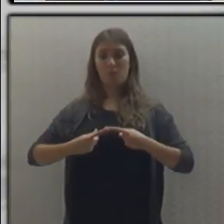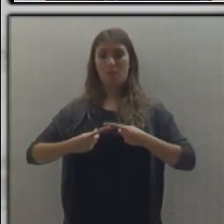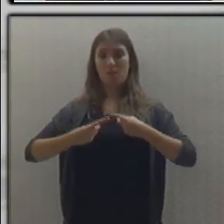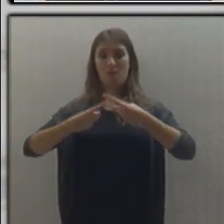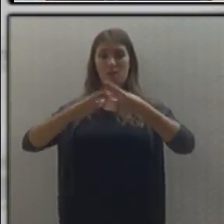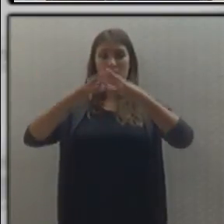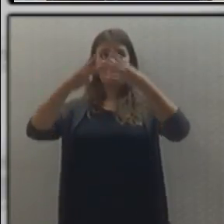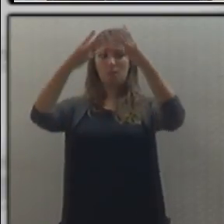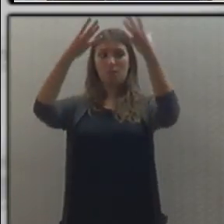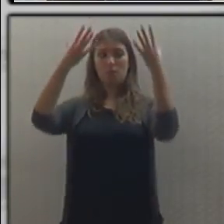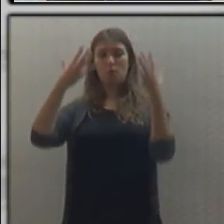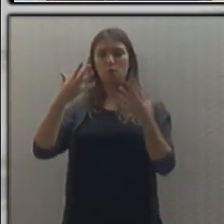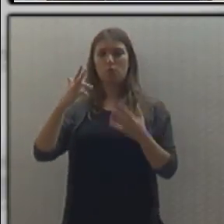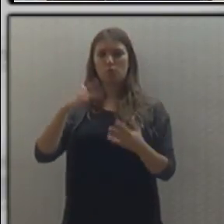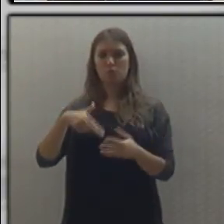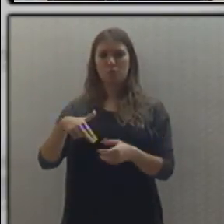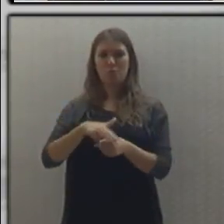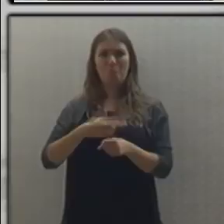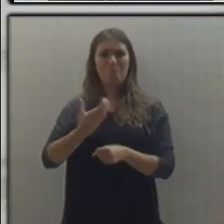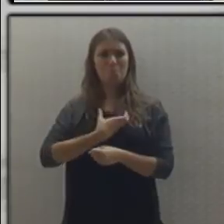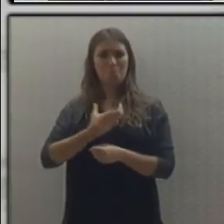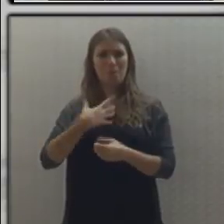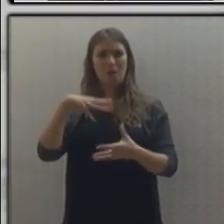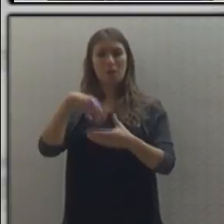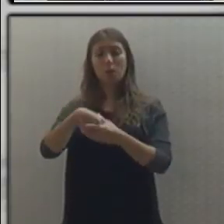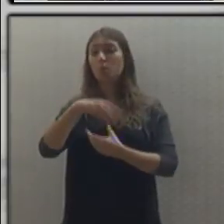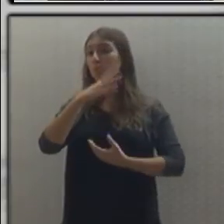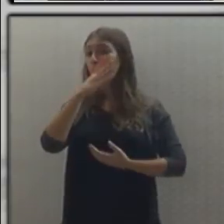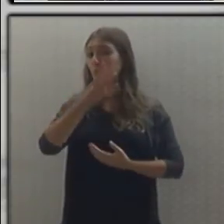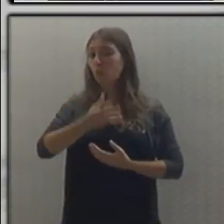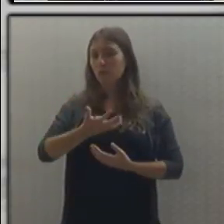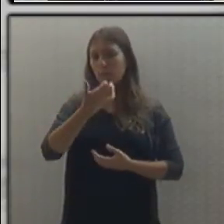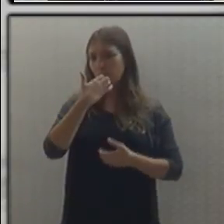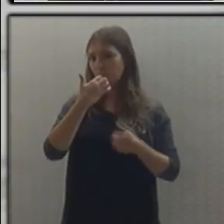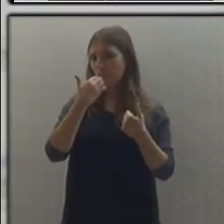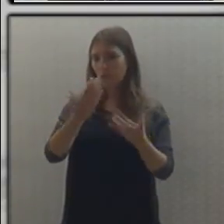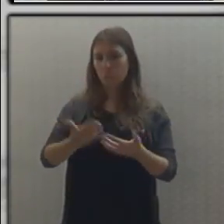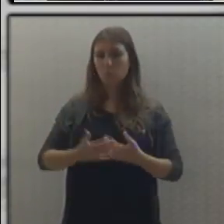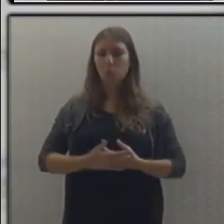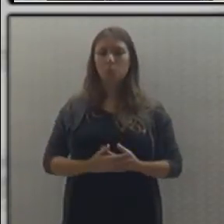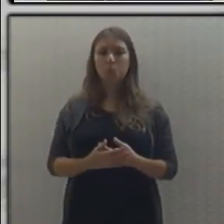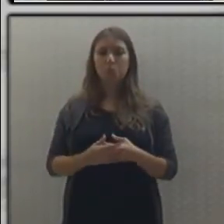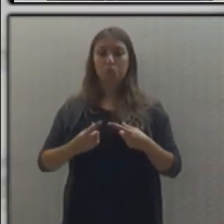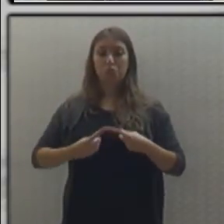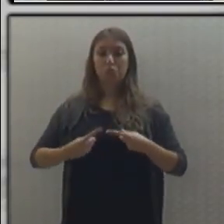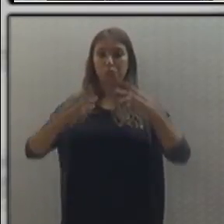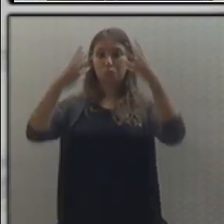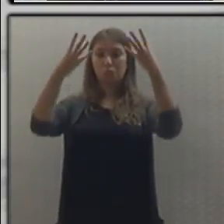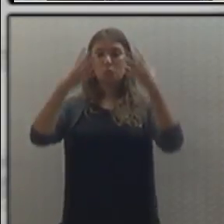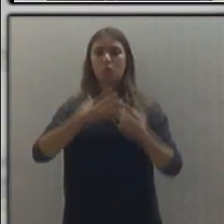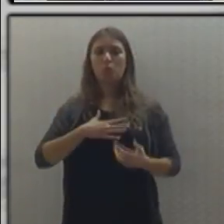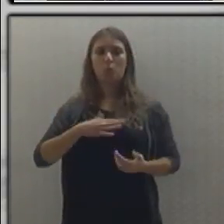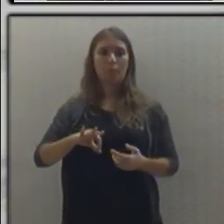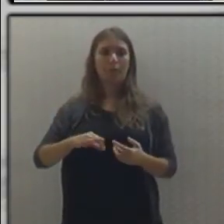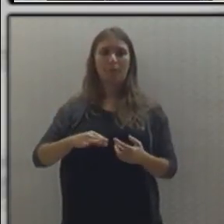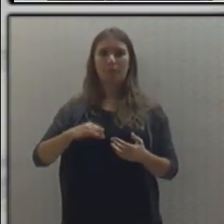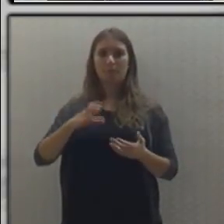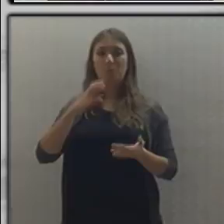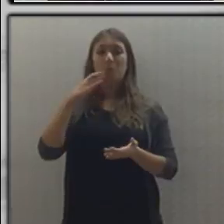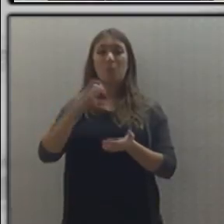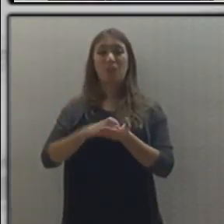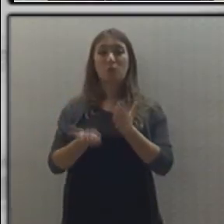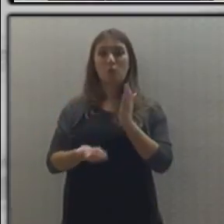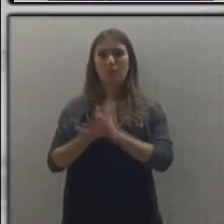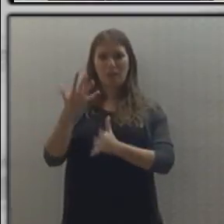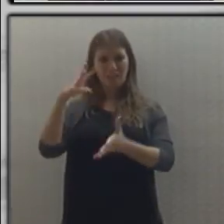parte del barrio en el sentido de que incorpora, por ejemplo, dotaciones, como pueden ser centros de día y